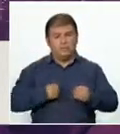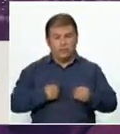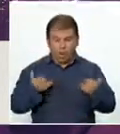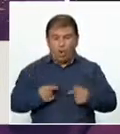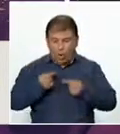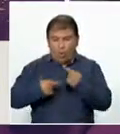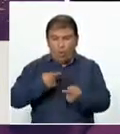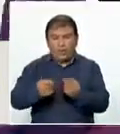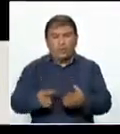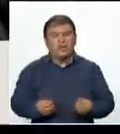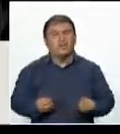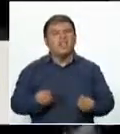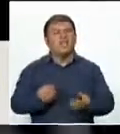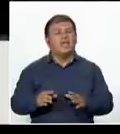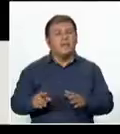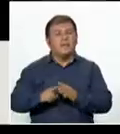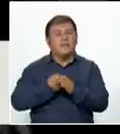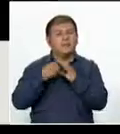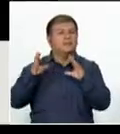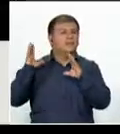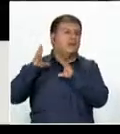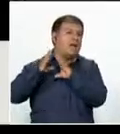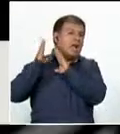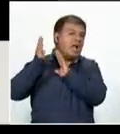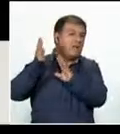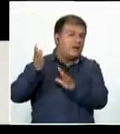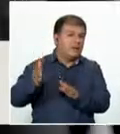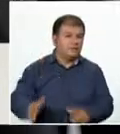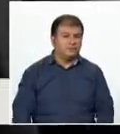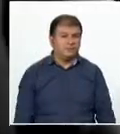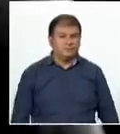nos cuenta en qué consiste esta campaña.